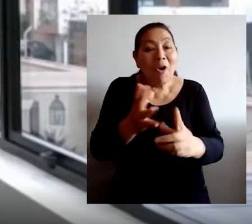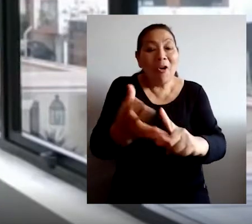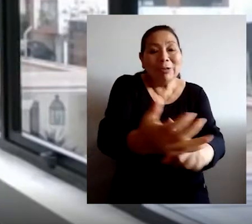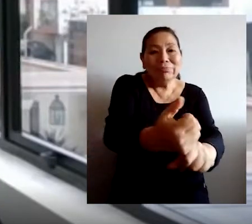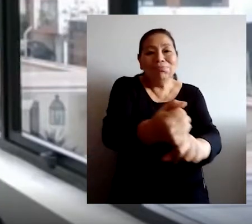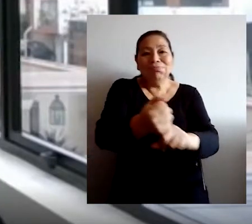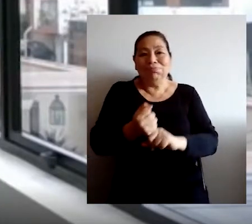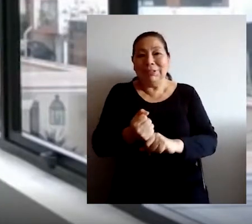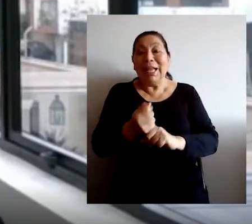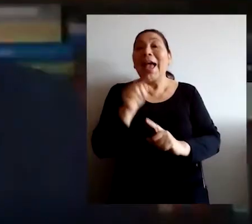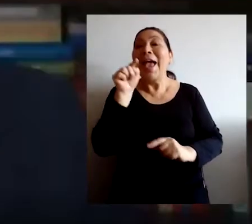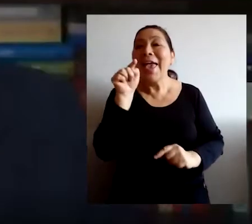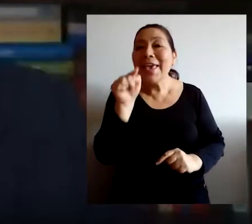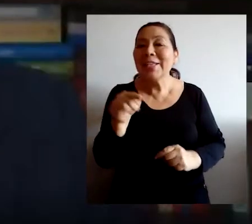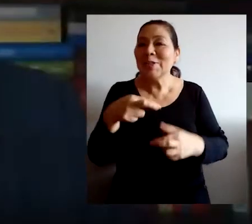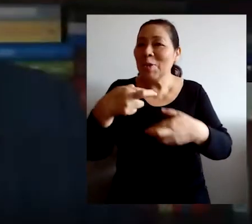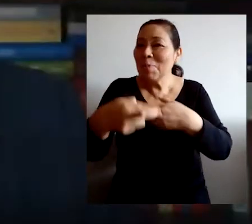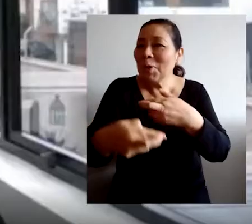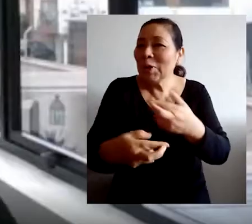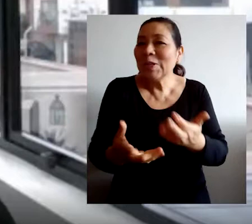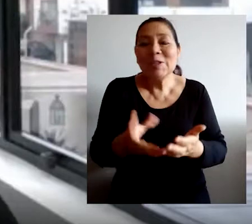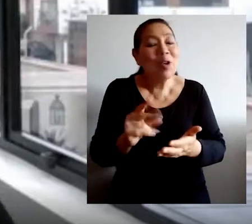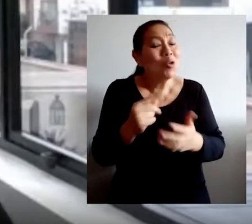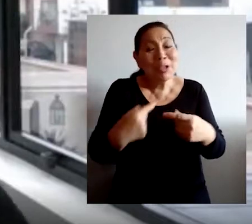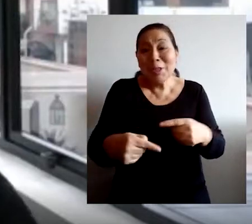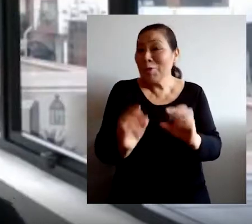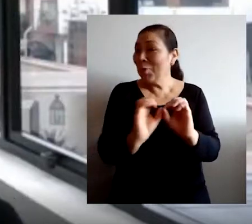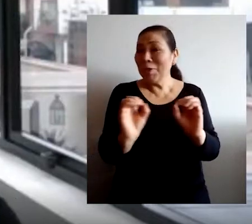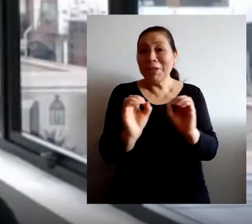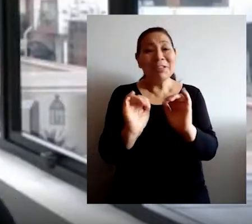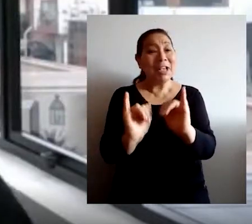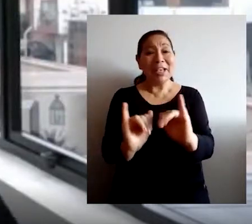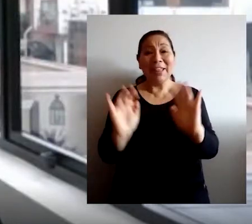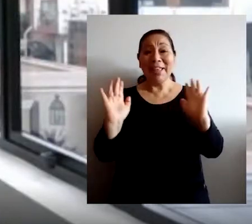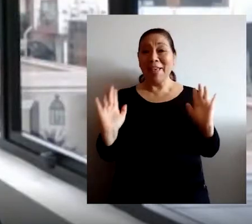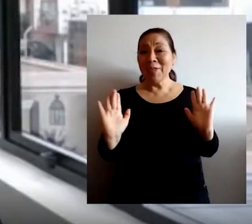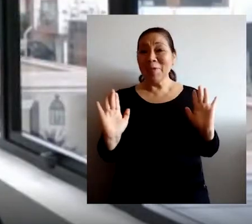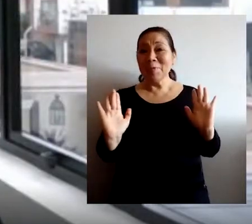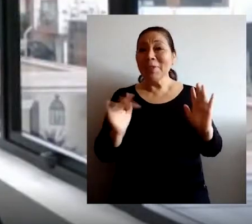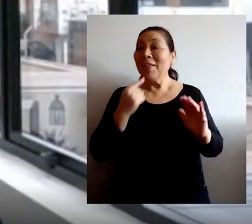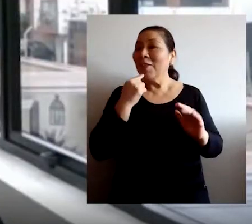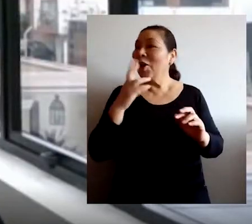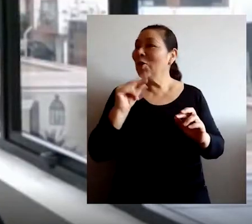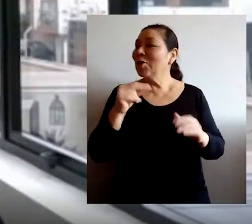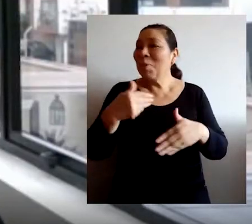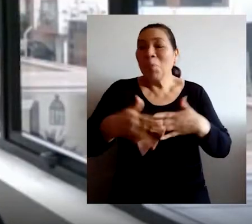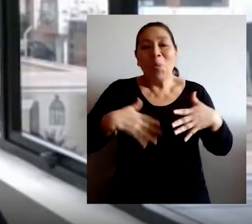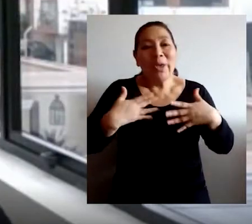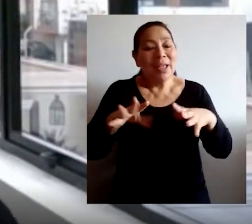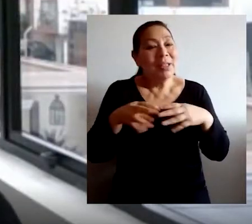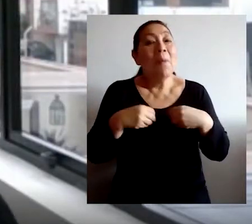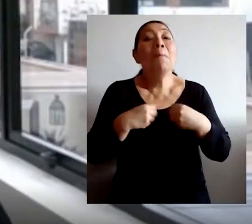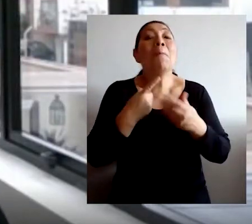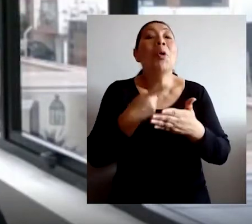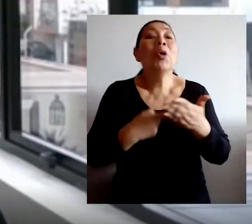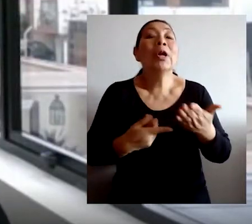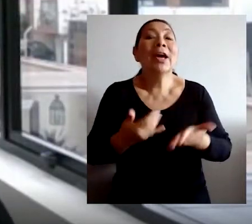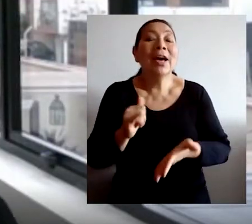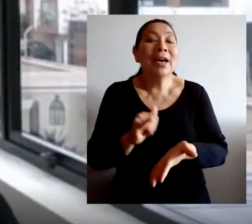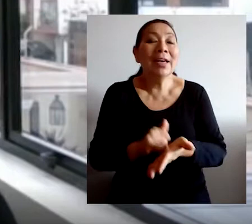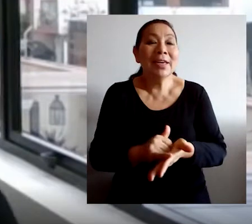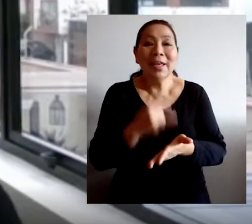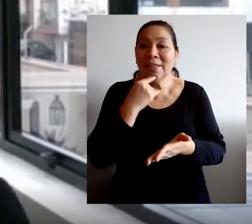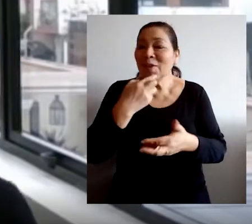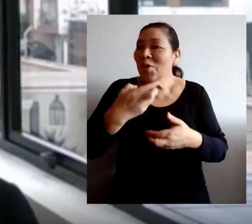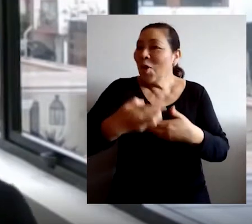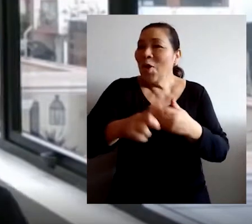confiscación y eso en el proceso no se ha discutido, se ha amparado y después se ha declarado improcedente. ¿Por qué la sala